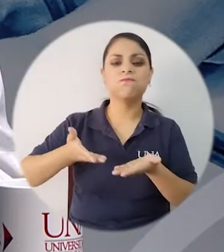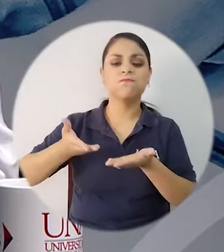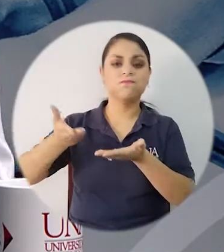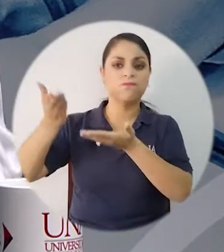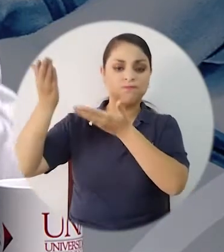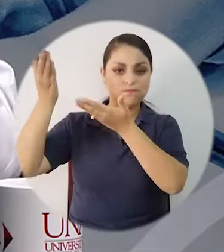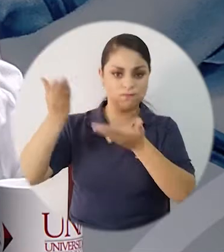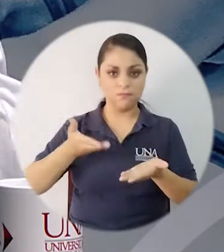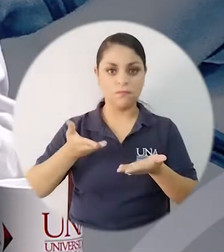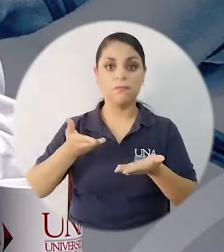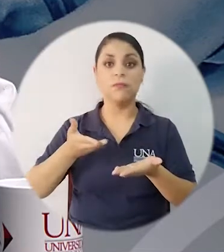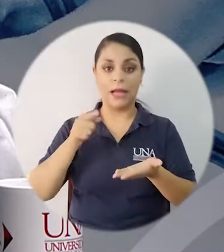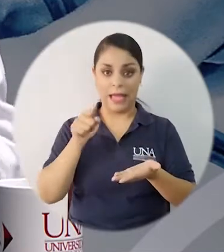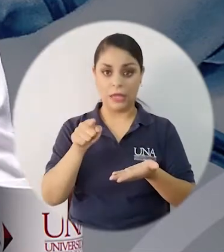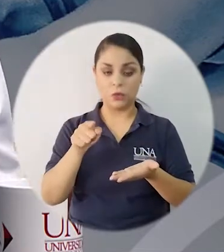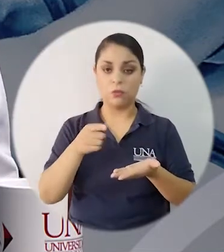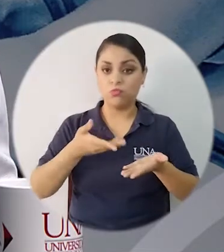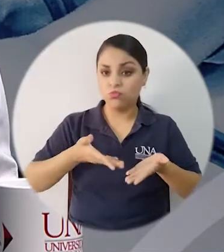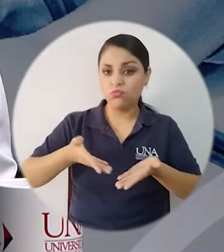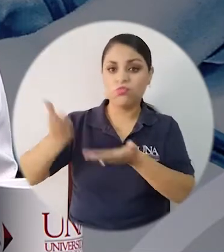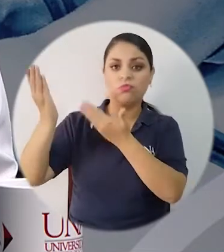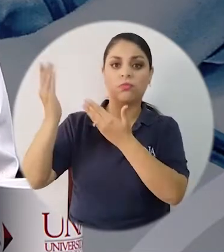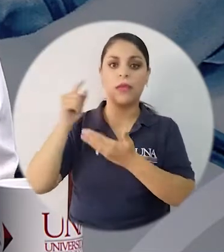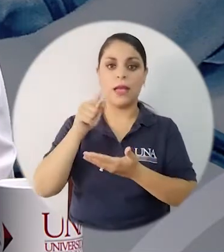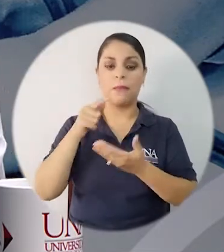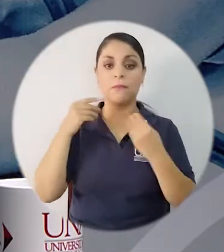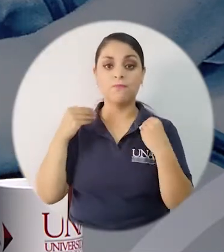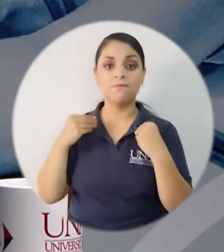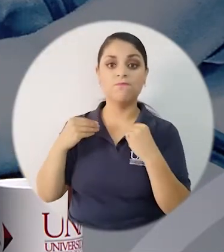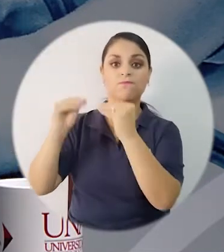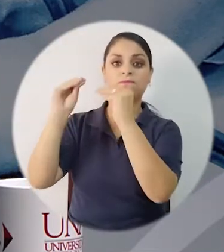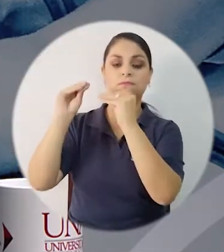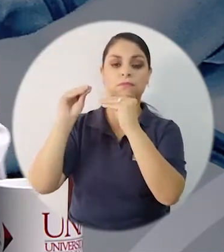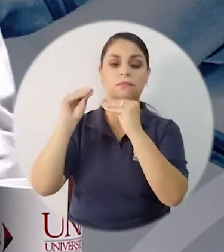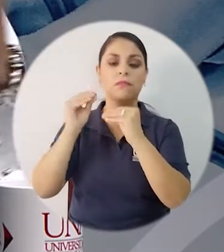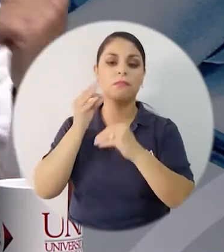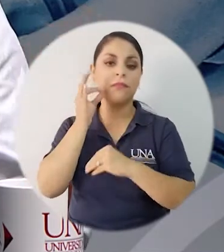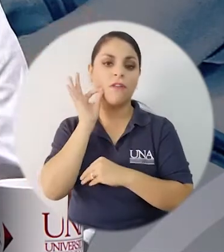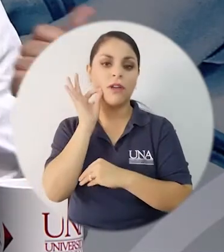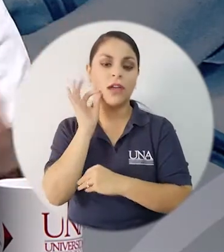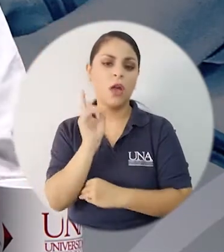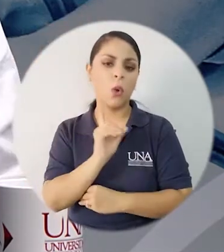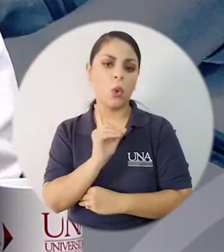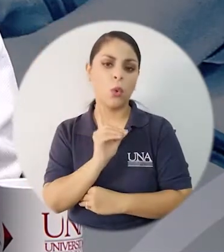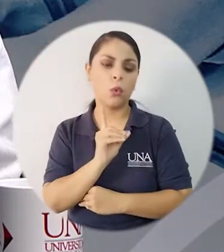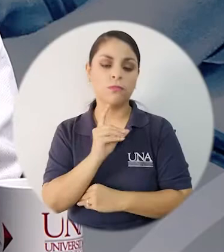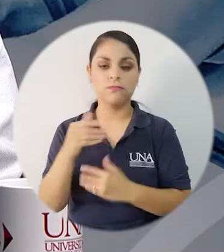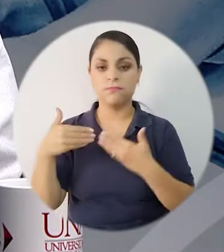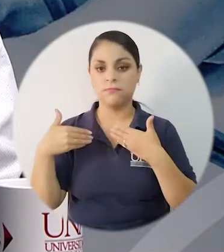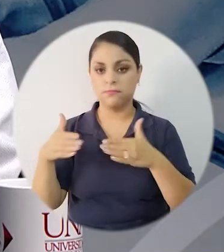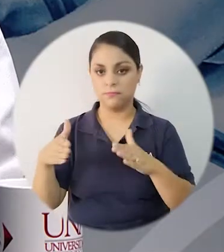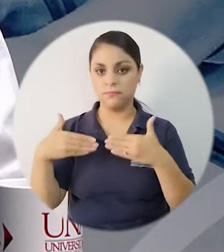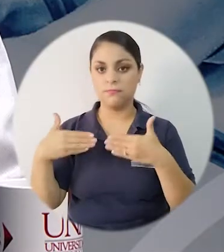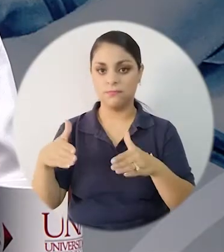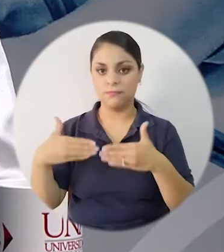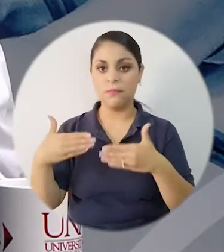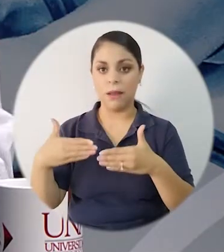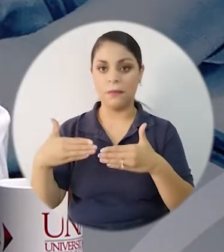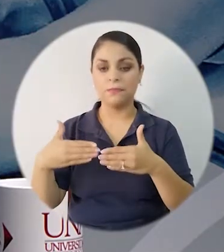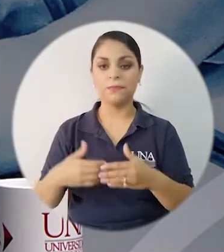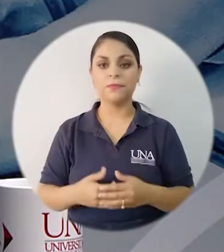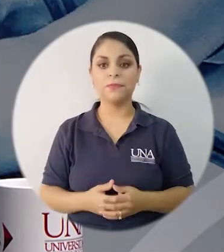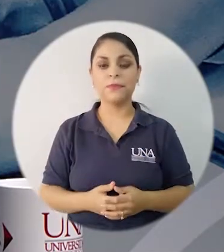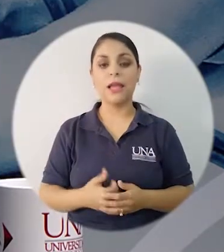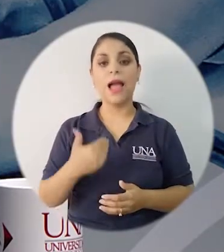tiene ahí dentro de la historia oficial, ¿verdad?, de venta de café, sea Panamá. ¿Verdad? Entonces hay